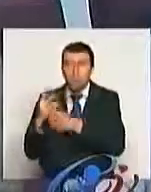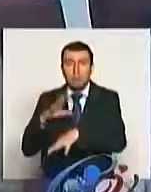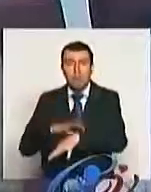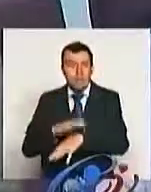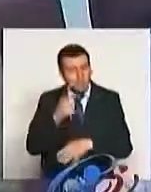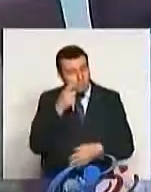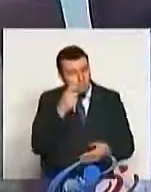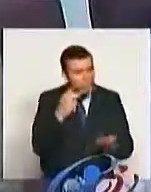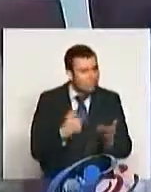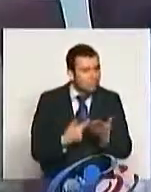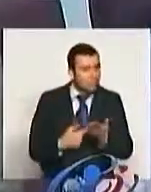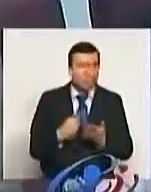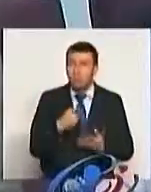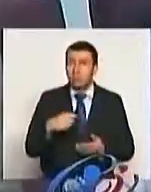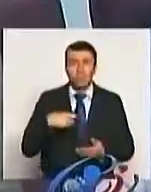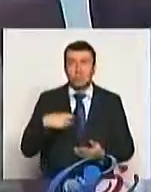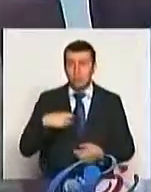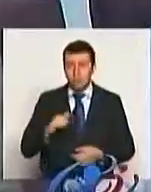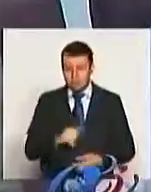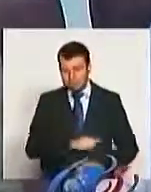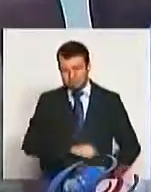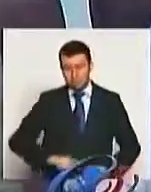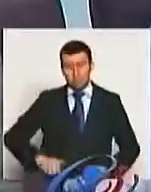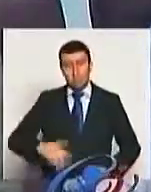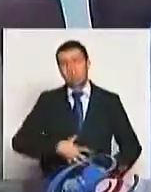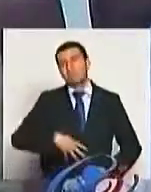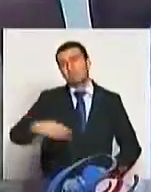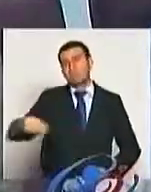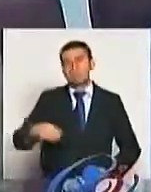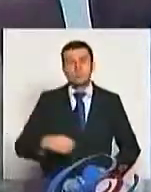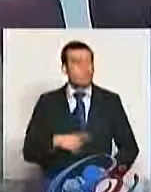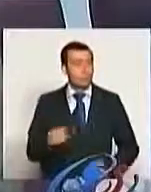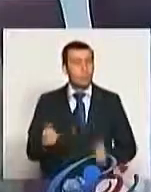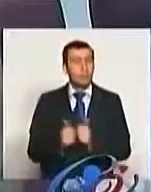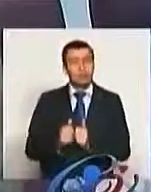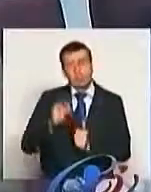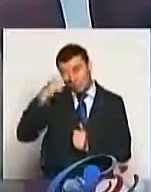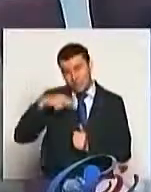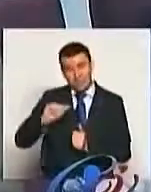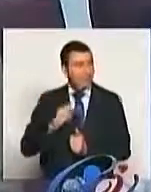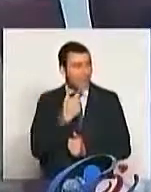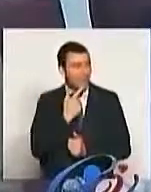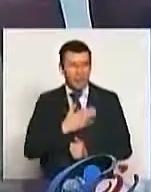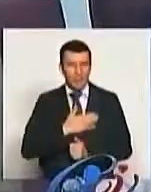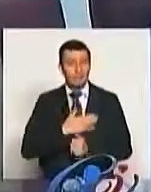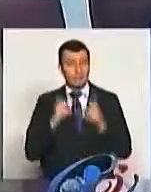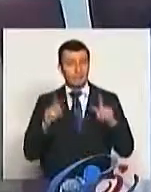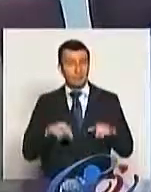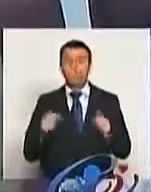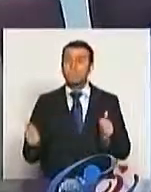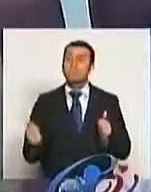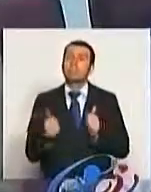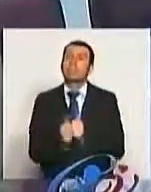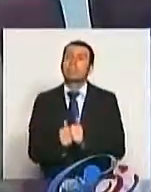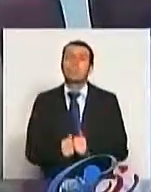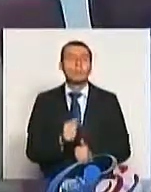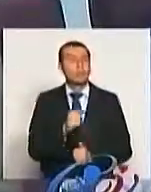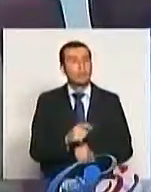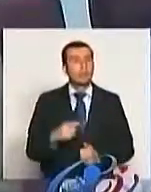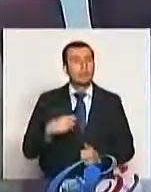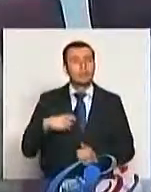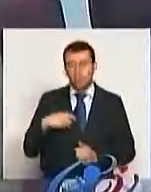No tenía útero, entró pues porque estaba acompañando a la hija, dijo hágamelo a mí también, y se le encontró un tumor en un ovario.